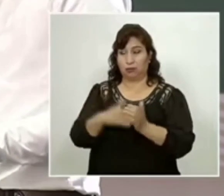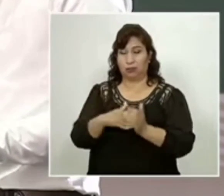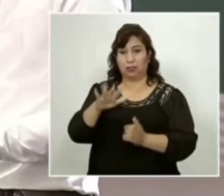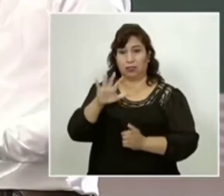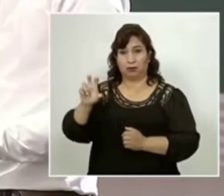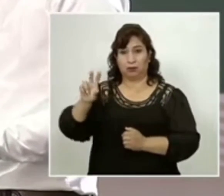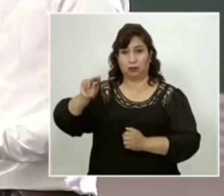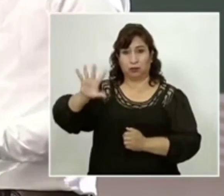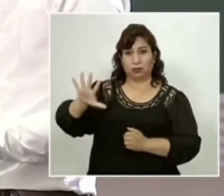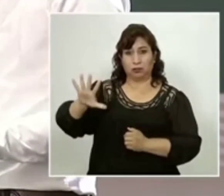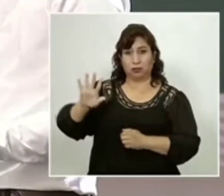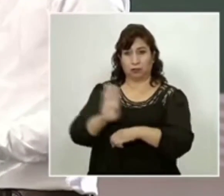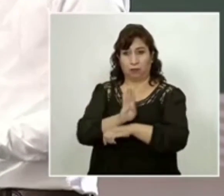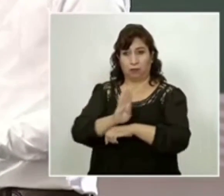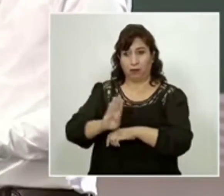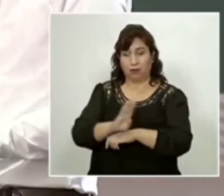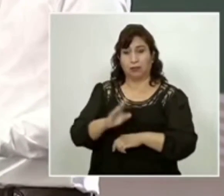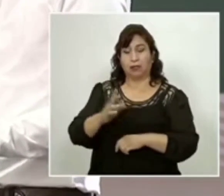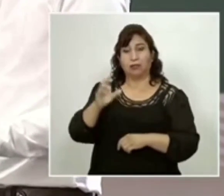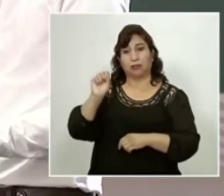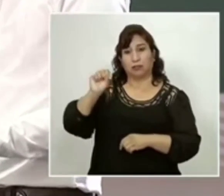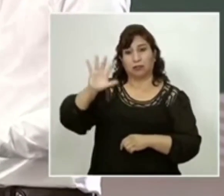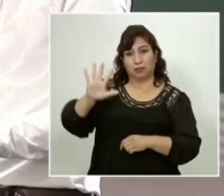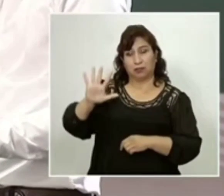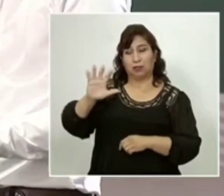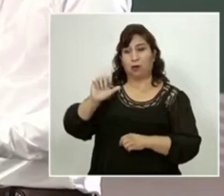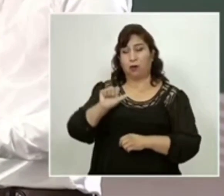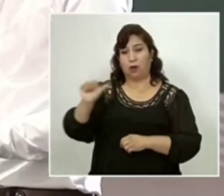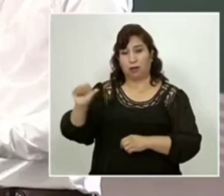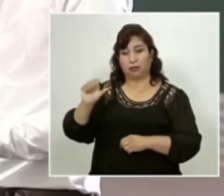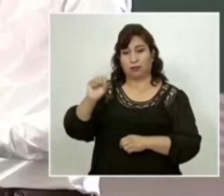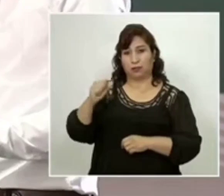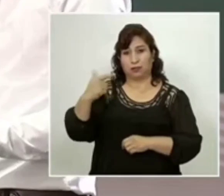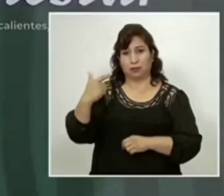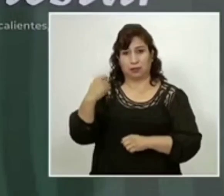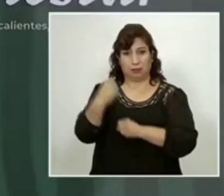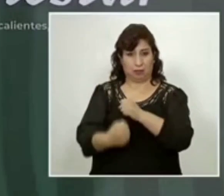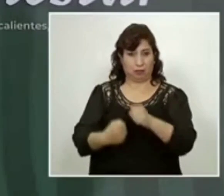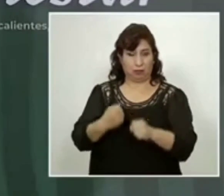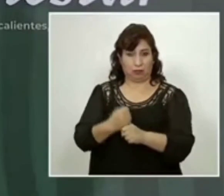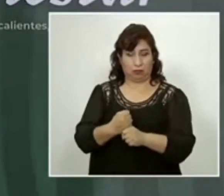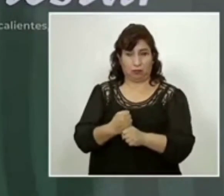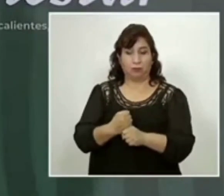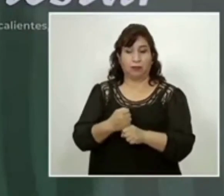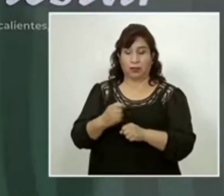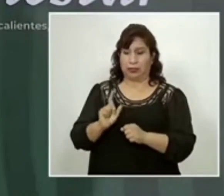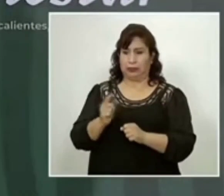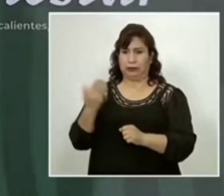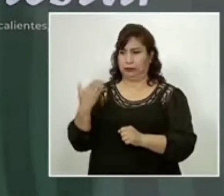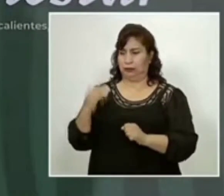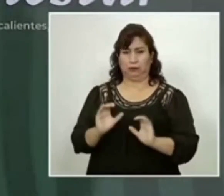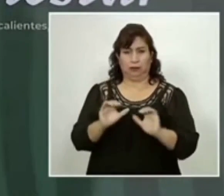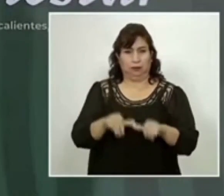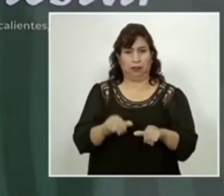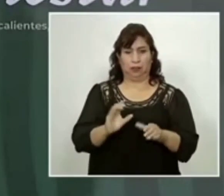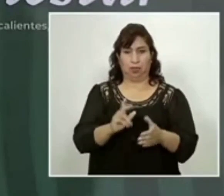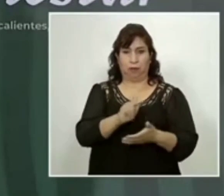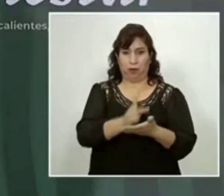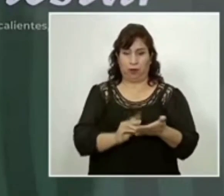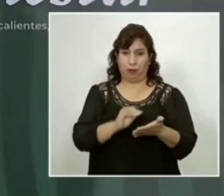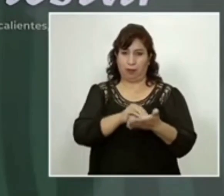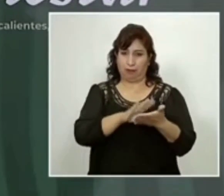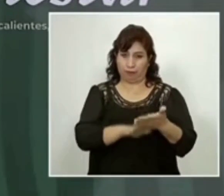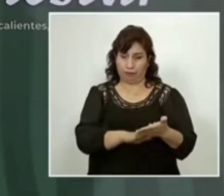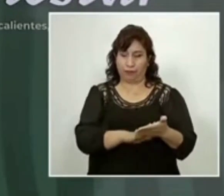12.585 son beneficiarios de 65 a 67 años recientemente incorporados al programa. El próximo